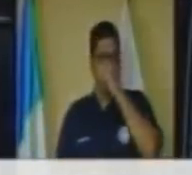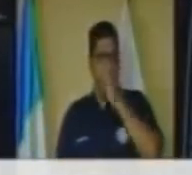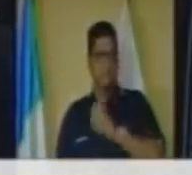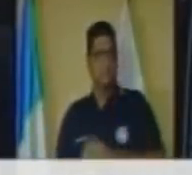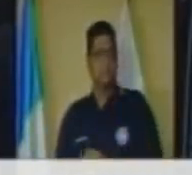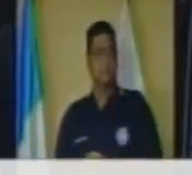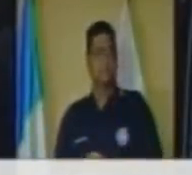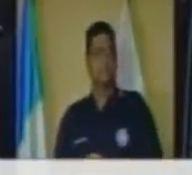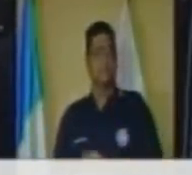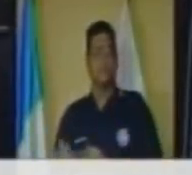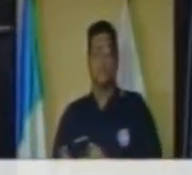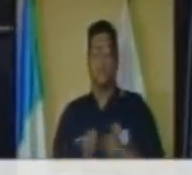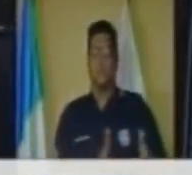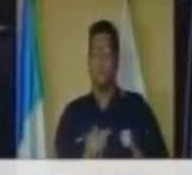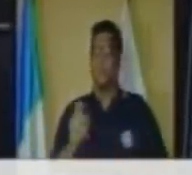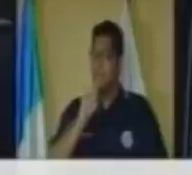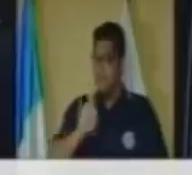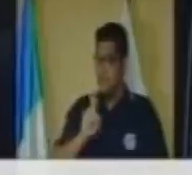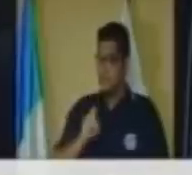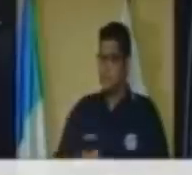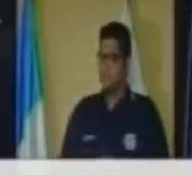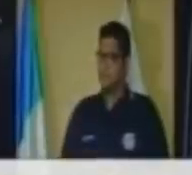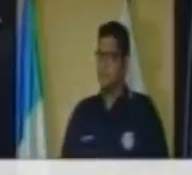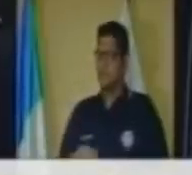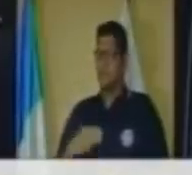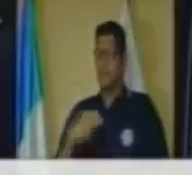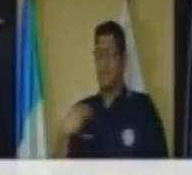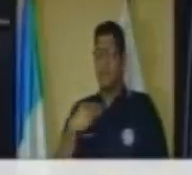Ministro, en otros países vemos que hay una cuarentena total.